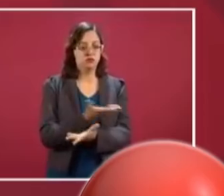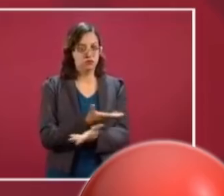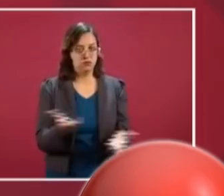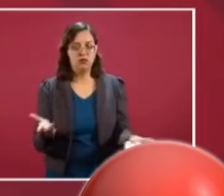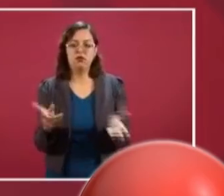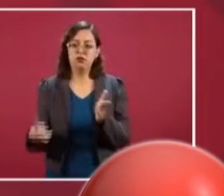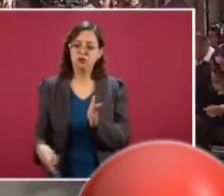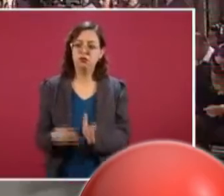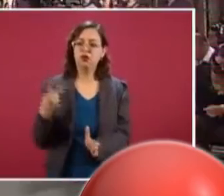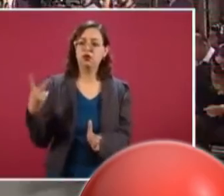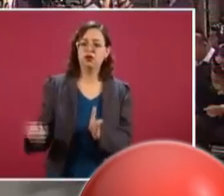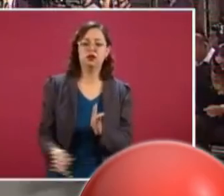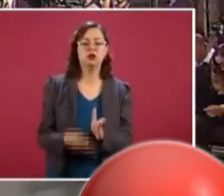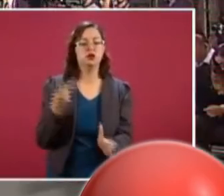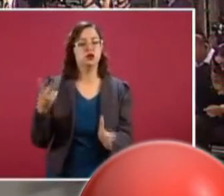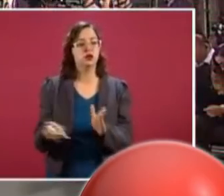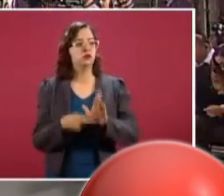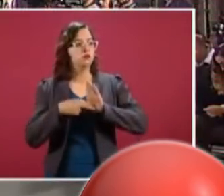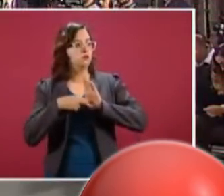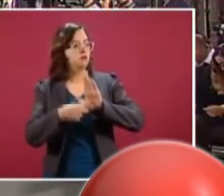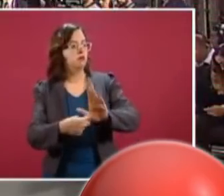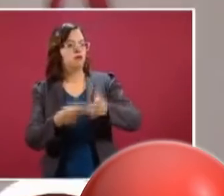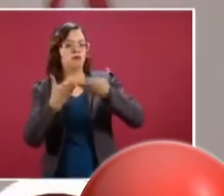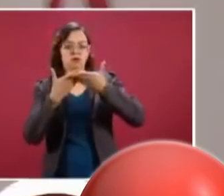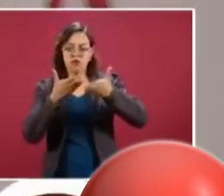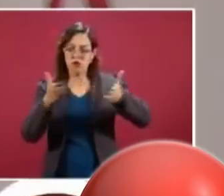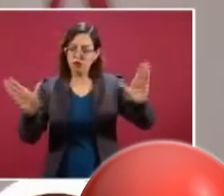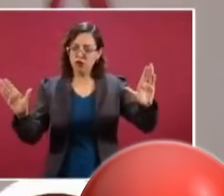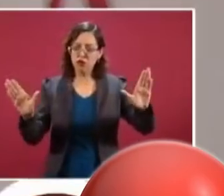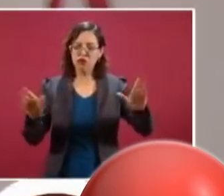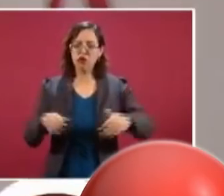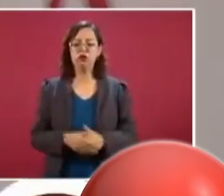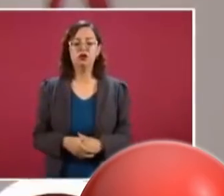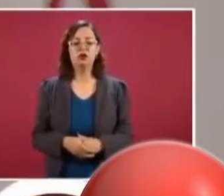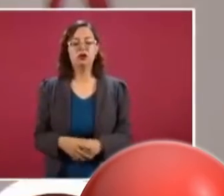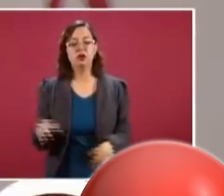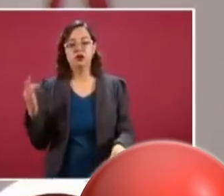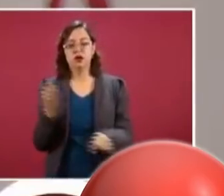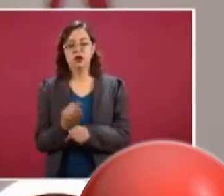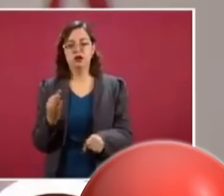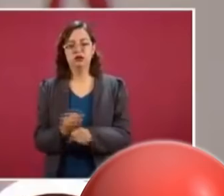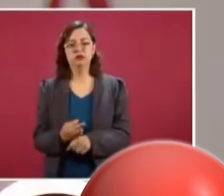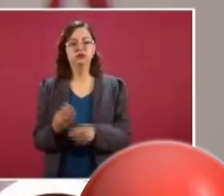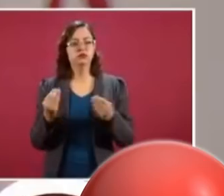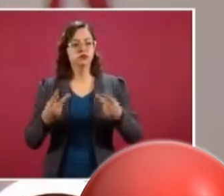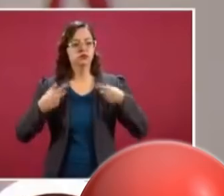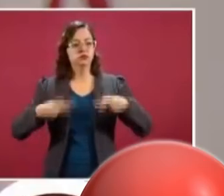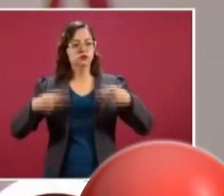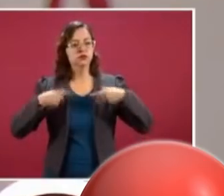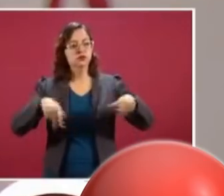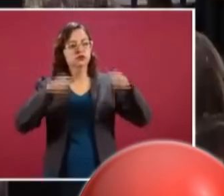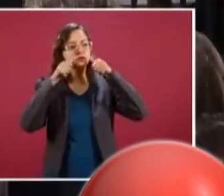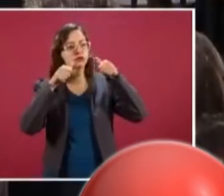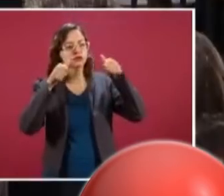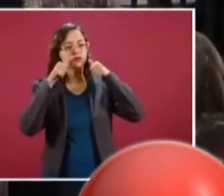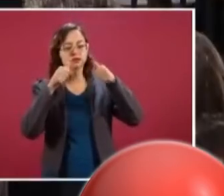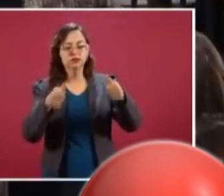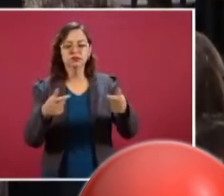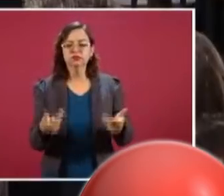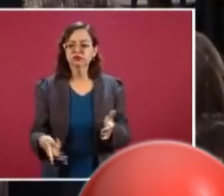aquí, de manera pública, porque nos están viendo muchos ciudadanos,